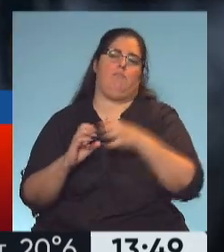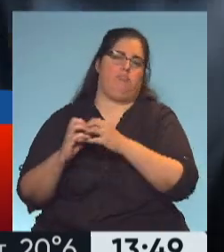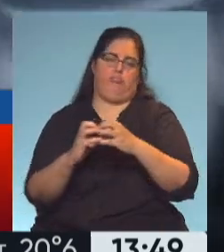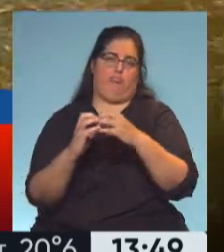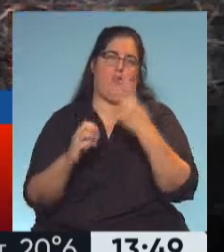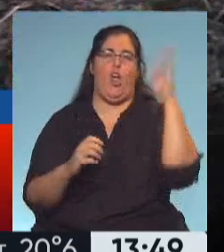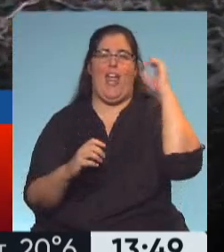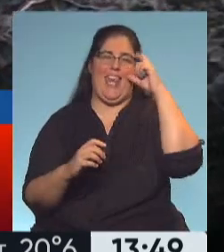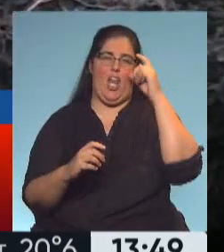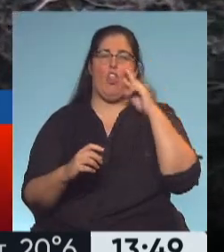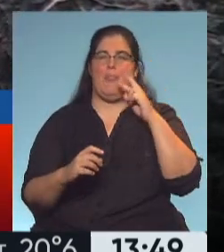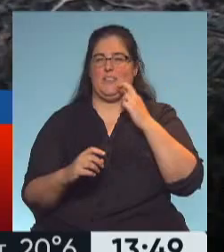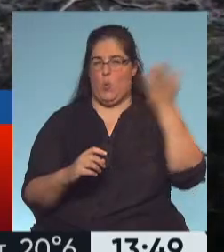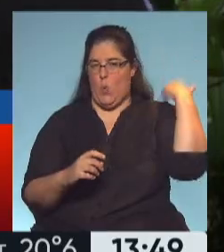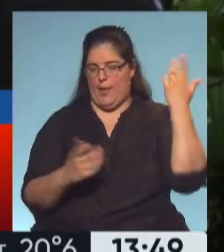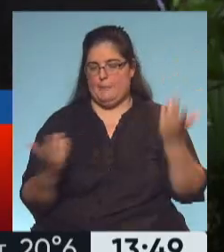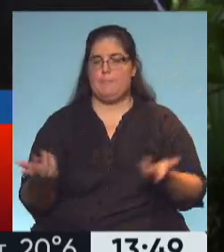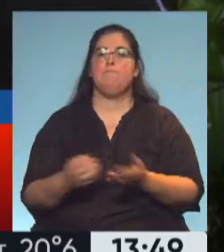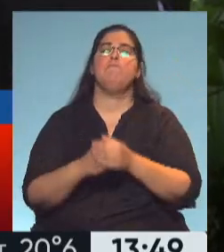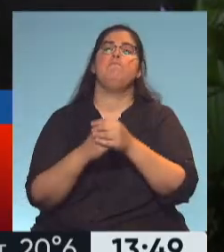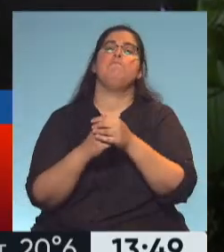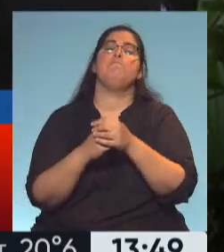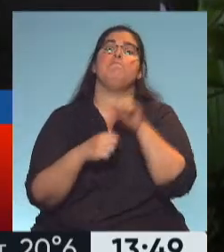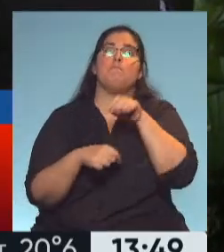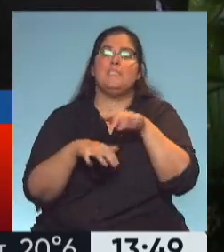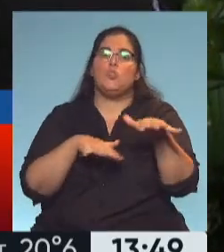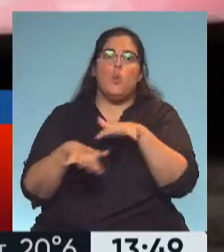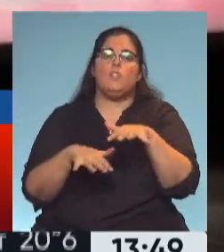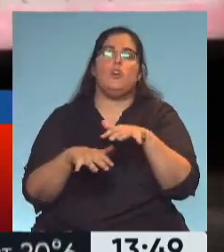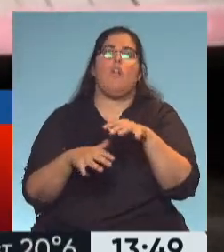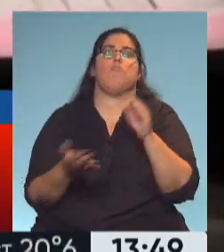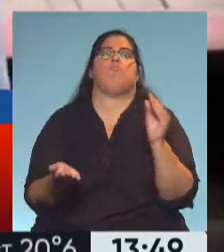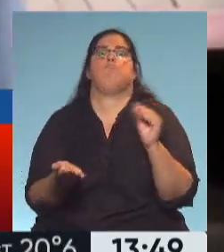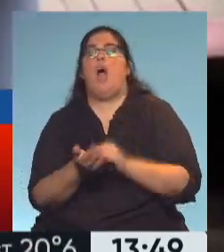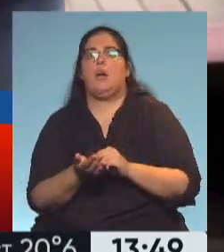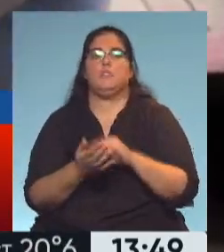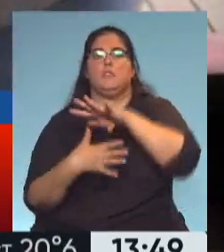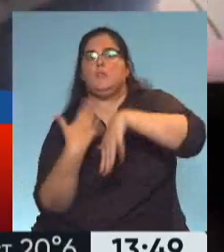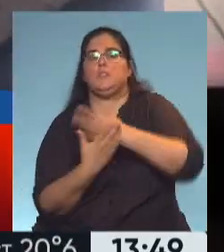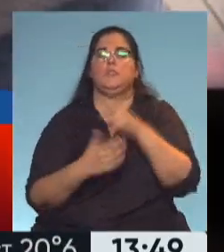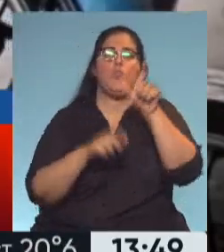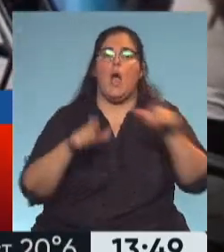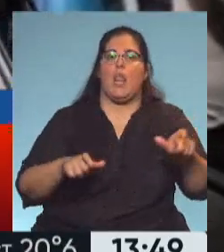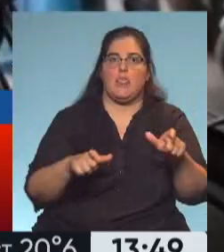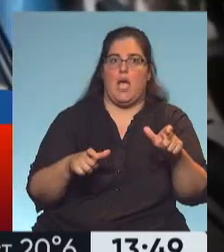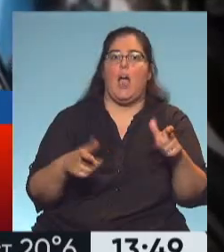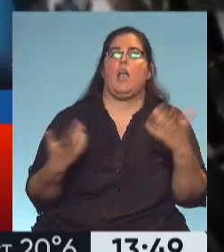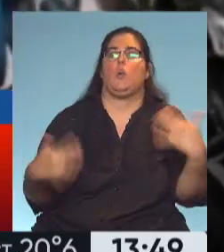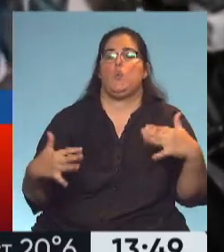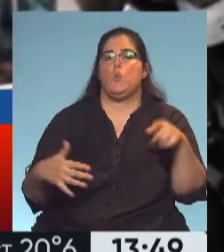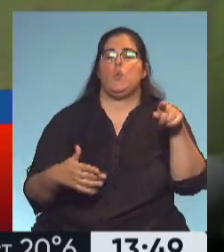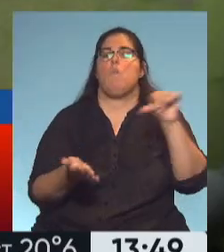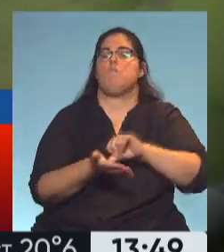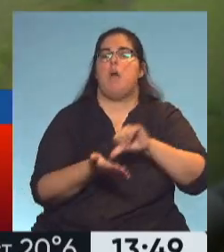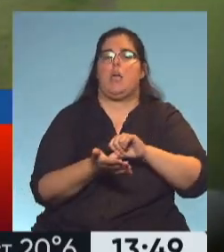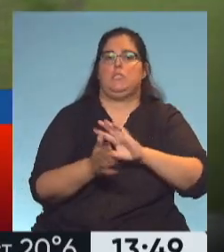2019. En este contexto, otra crisis humanitaria aparece en la escena de un país azotado por